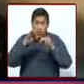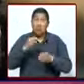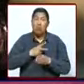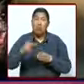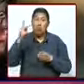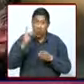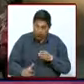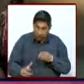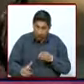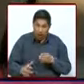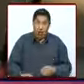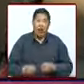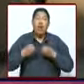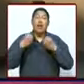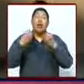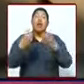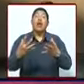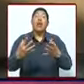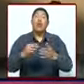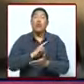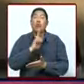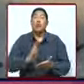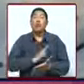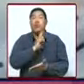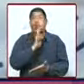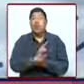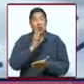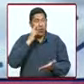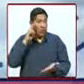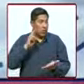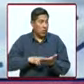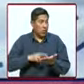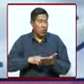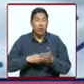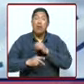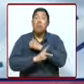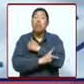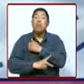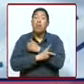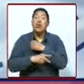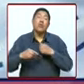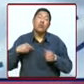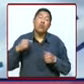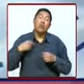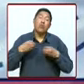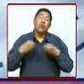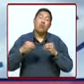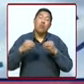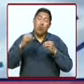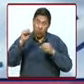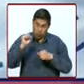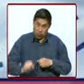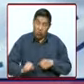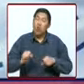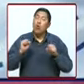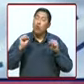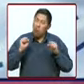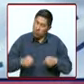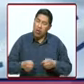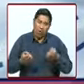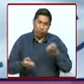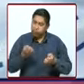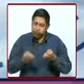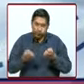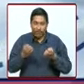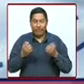profesionales otorgados por las universidades reconocidas entre los países miembros del Mercosur, también podrán ser